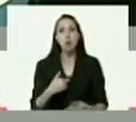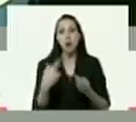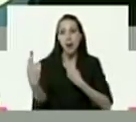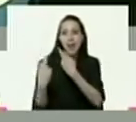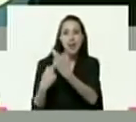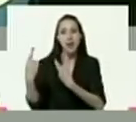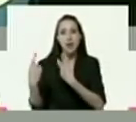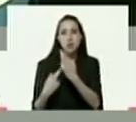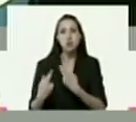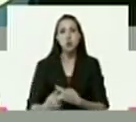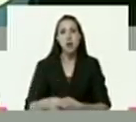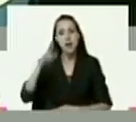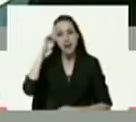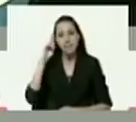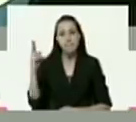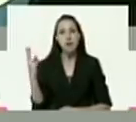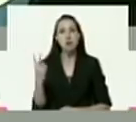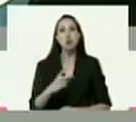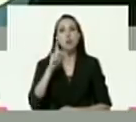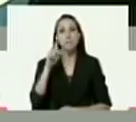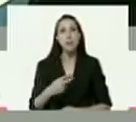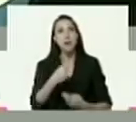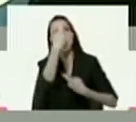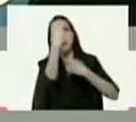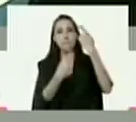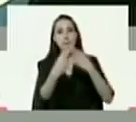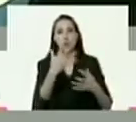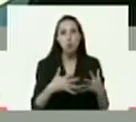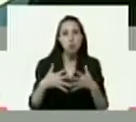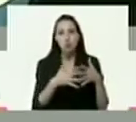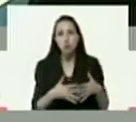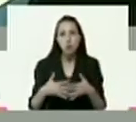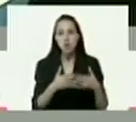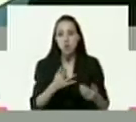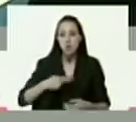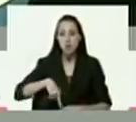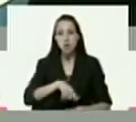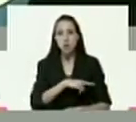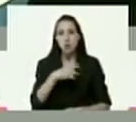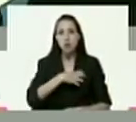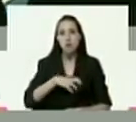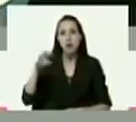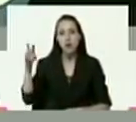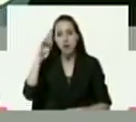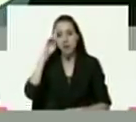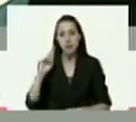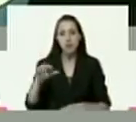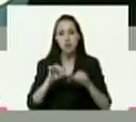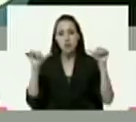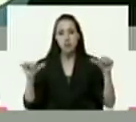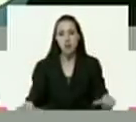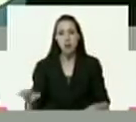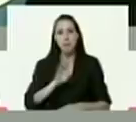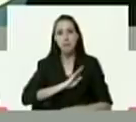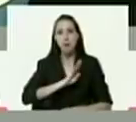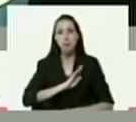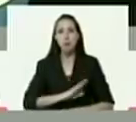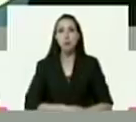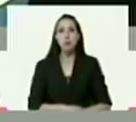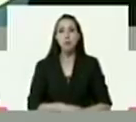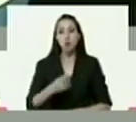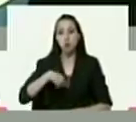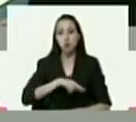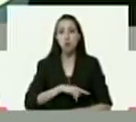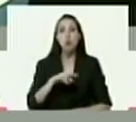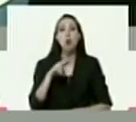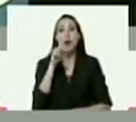de respeto mutuo con los Estados Unidos, que se respete nuestra soberanía, nuestro sistema, nosotros respetamos el de ellos,